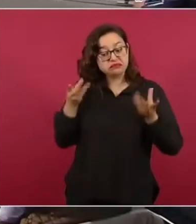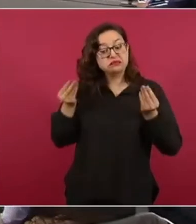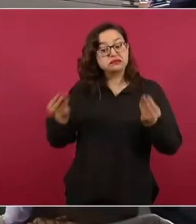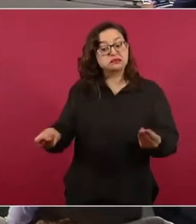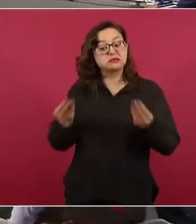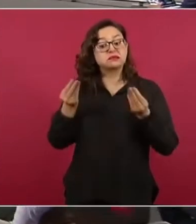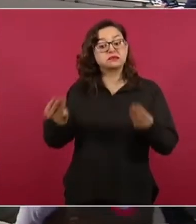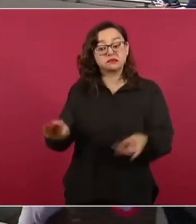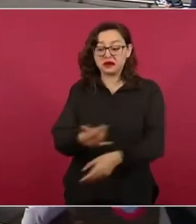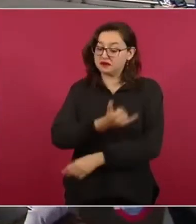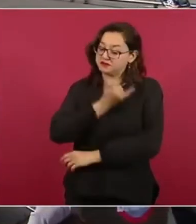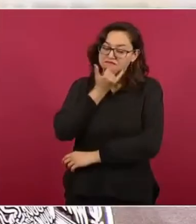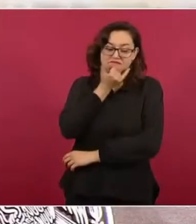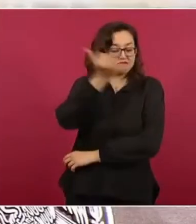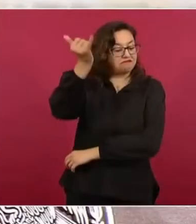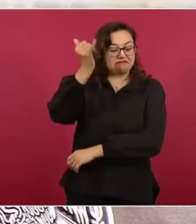Qué irresponsabilidad.